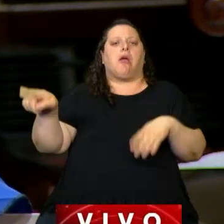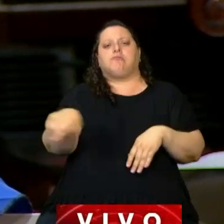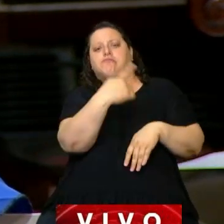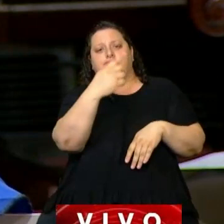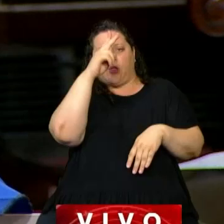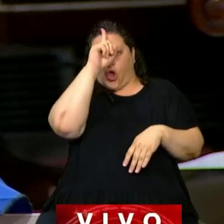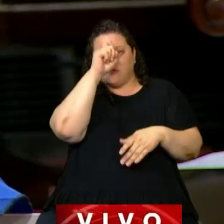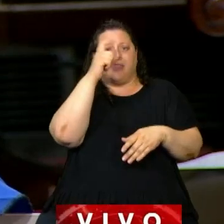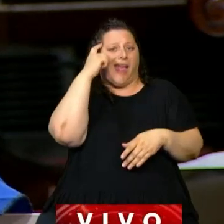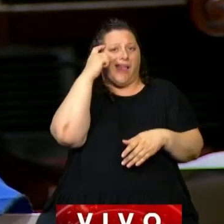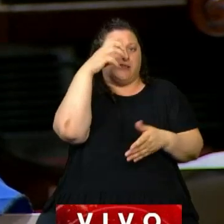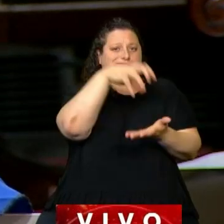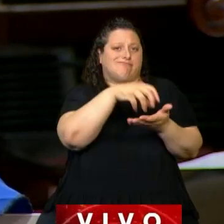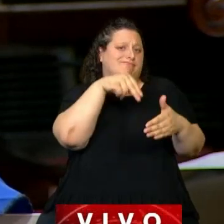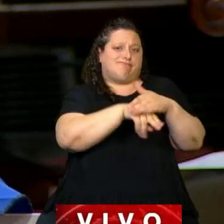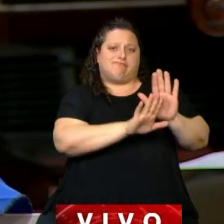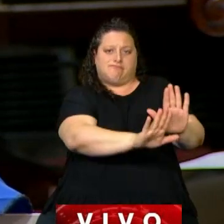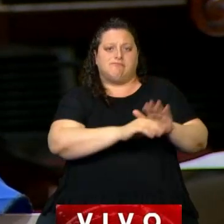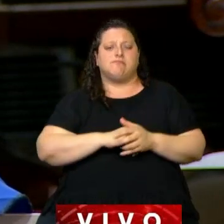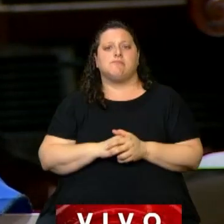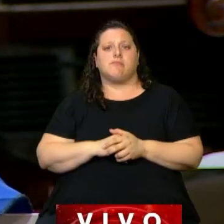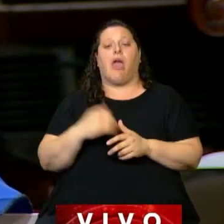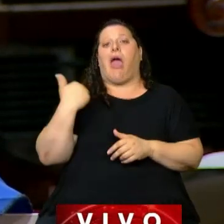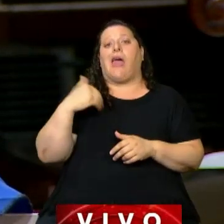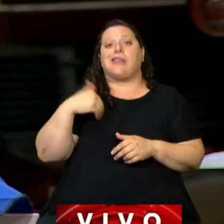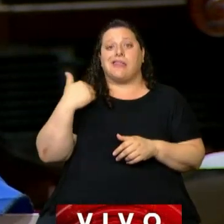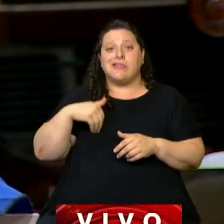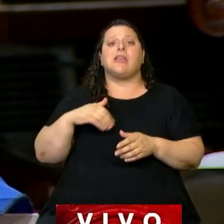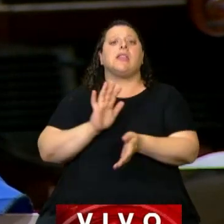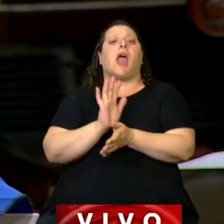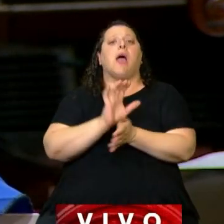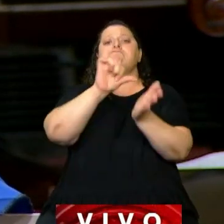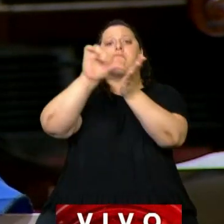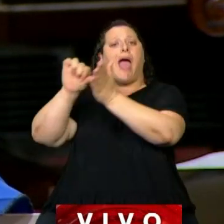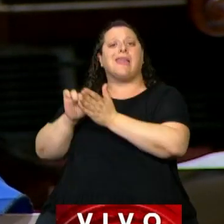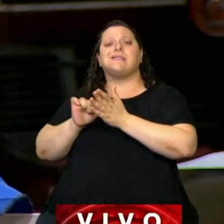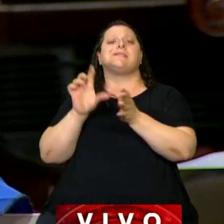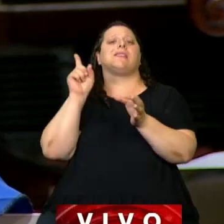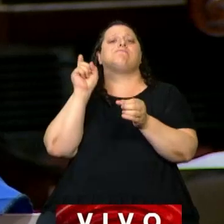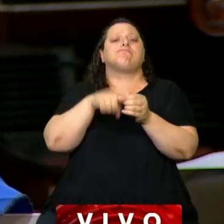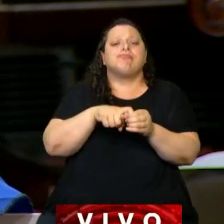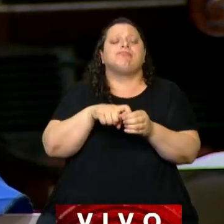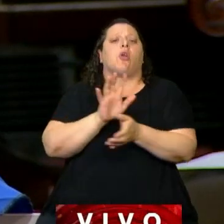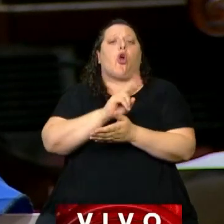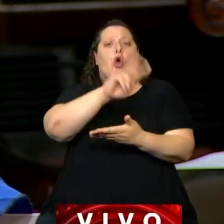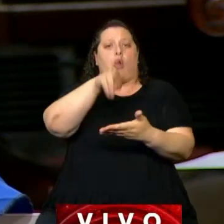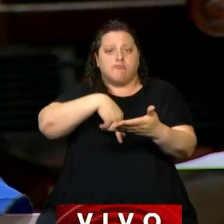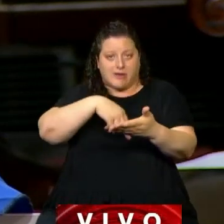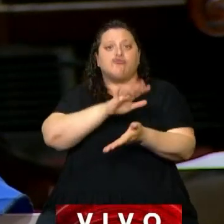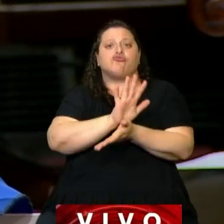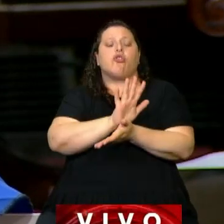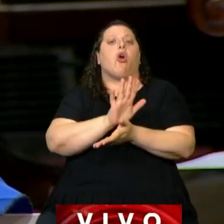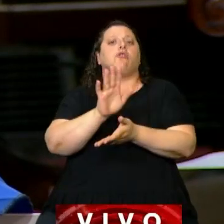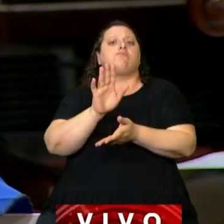Argentina fue uno de los primeros países que adhirió a la Convención por los Derechos de las Personas con Discapacidad. Esto nos